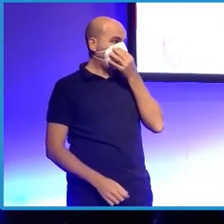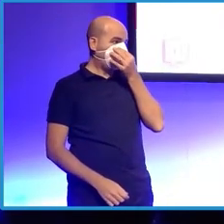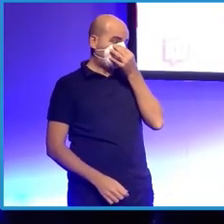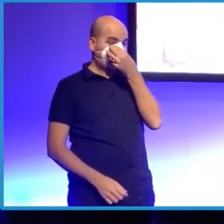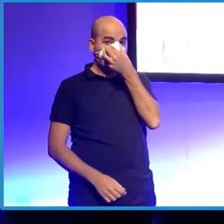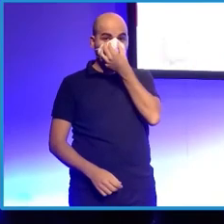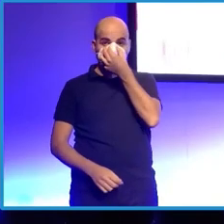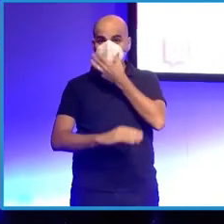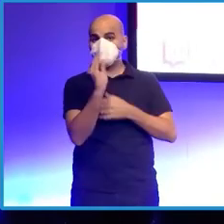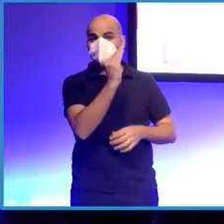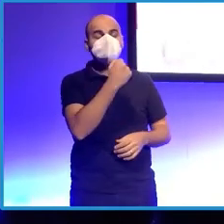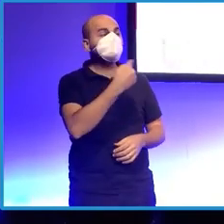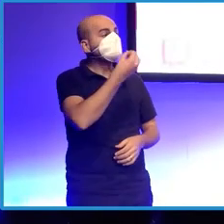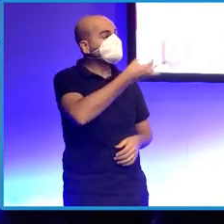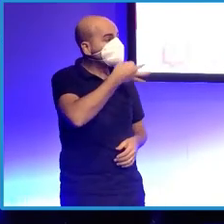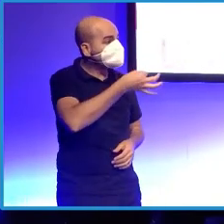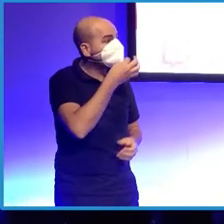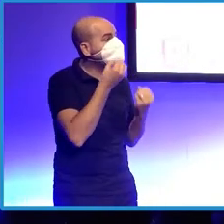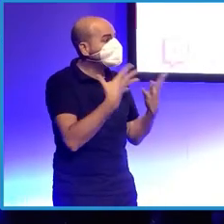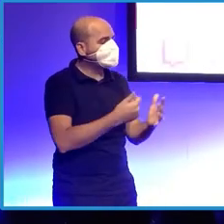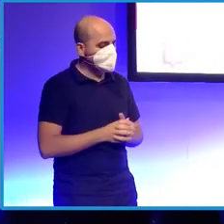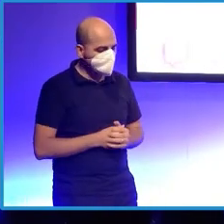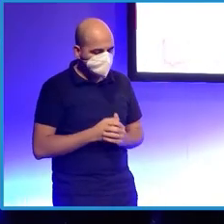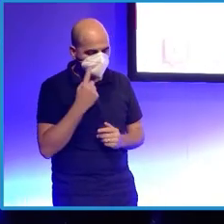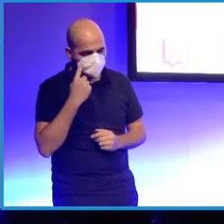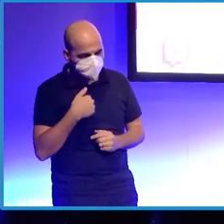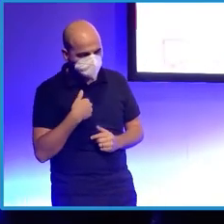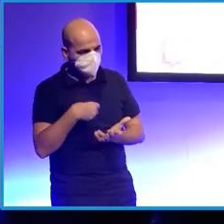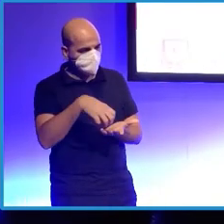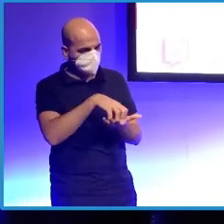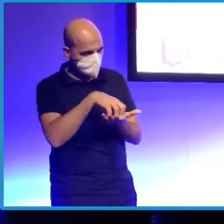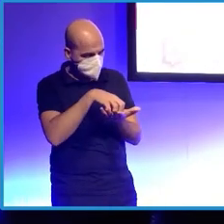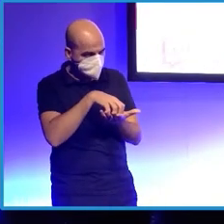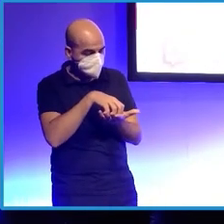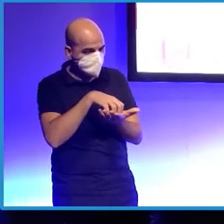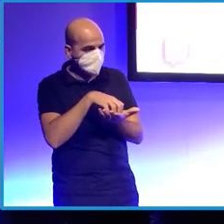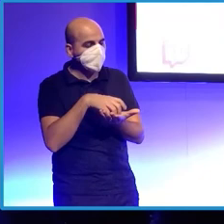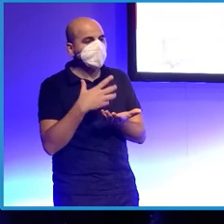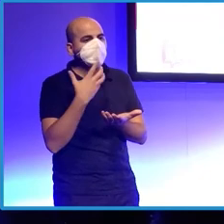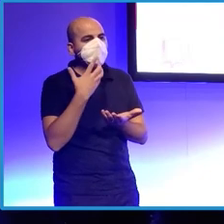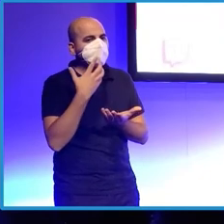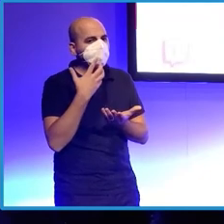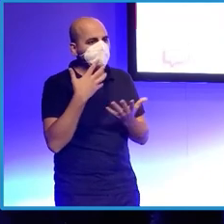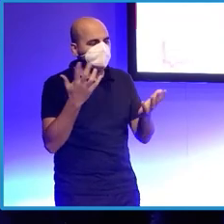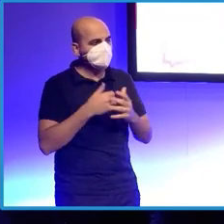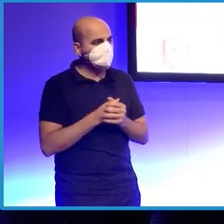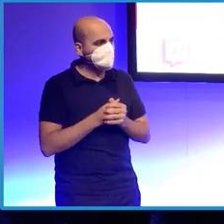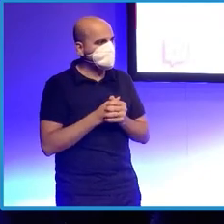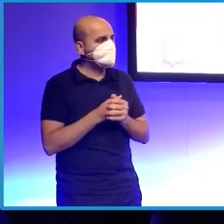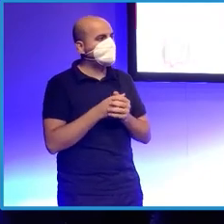buenas tardes qué tal mirar la duda era cuando tienen el flujo de pagerank